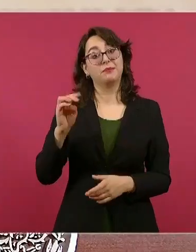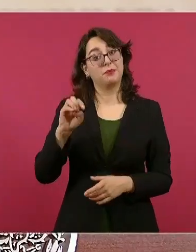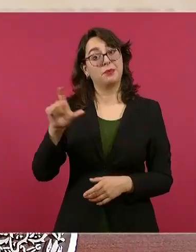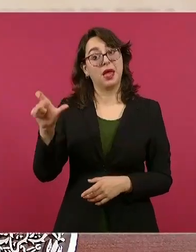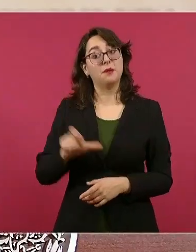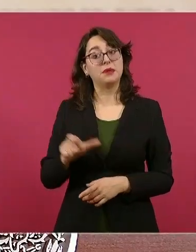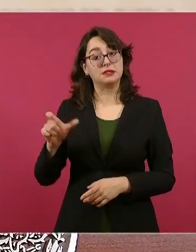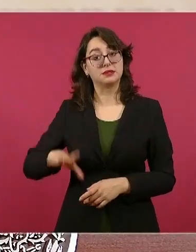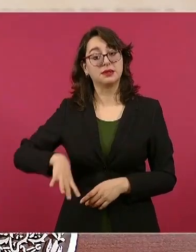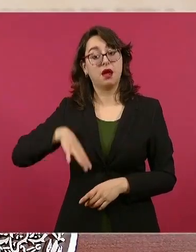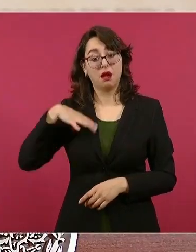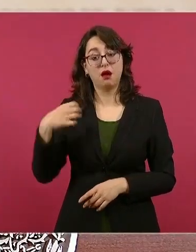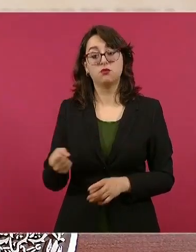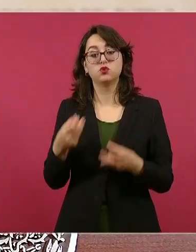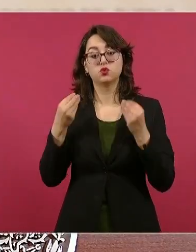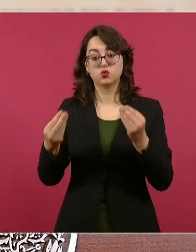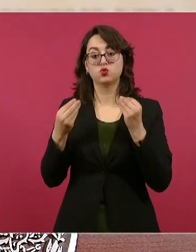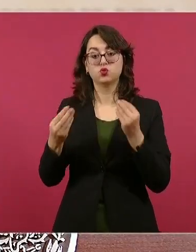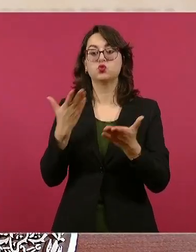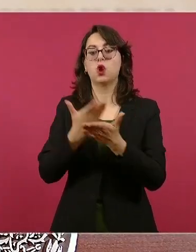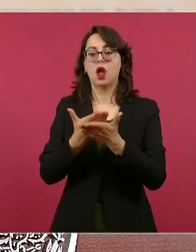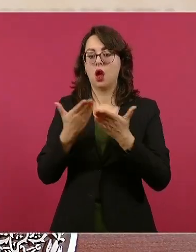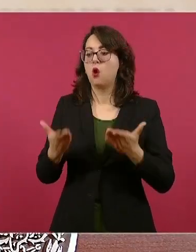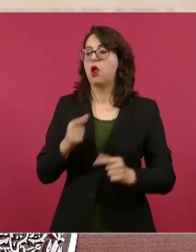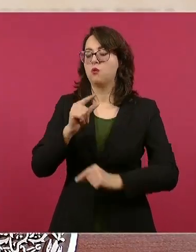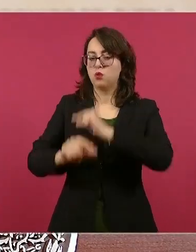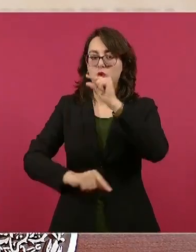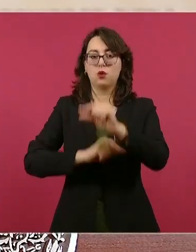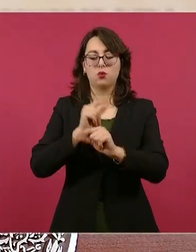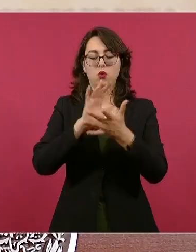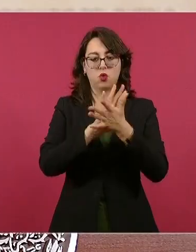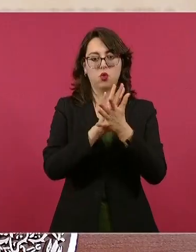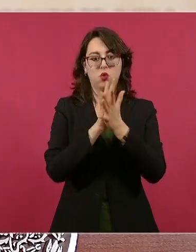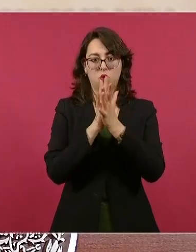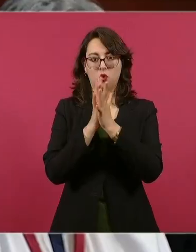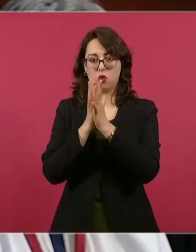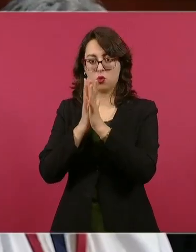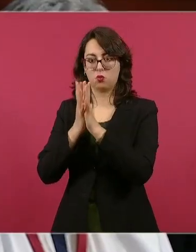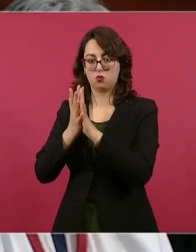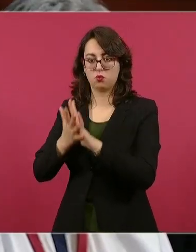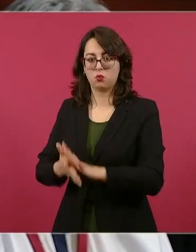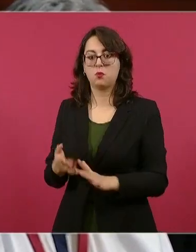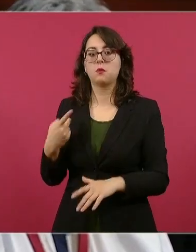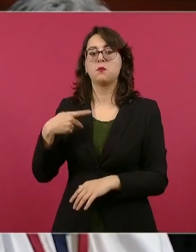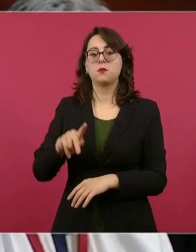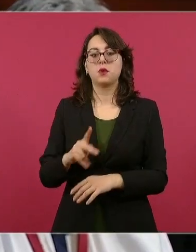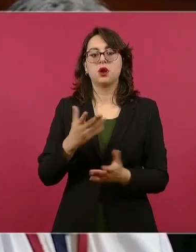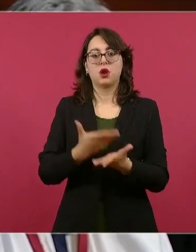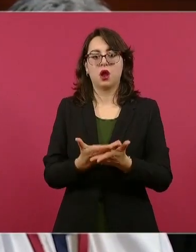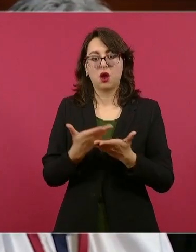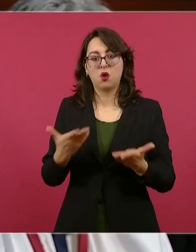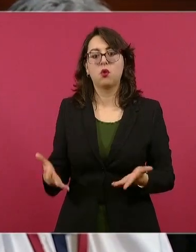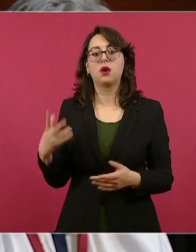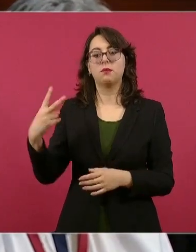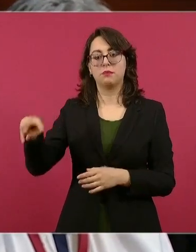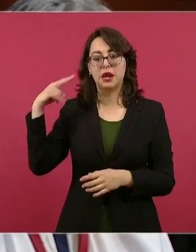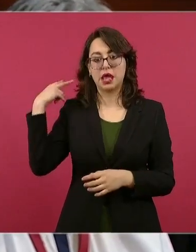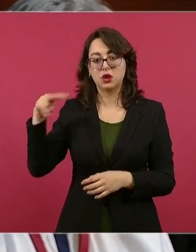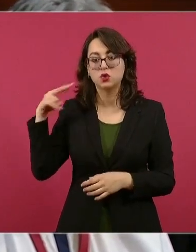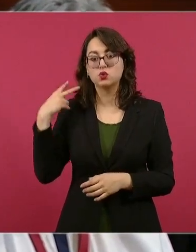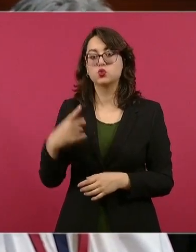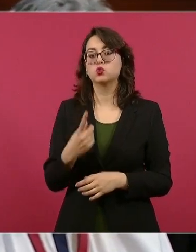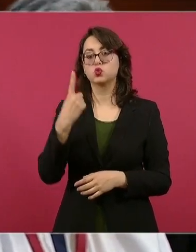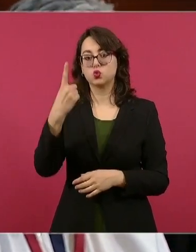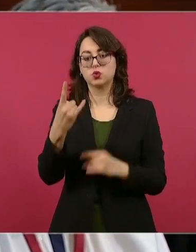eso, y particularmente en Veracruz, en Playa Vicente, en el municipio, hay un caso de un